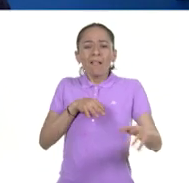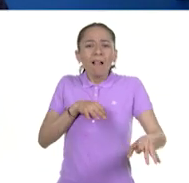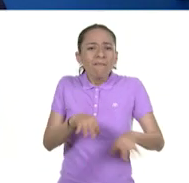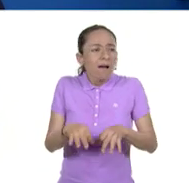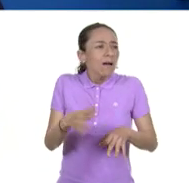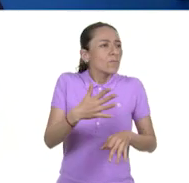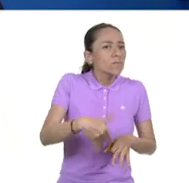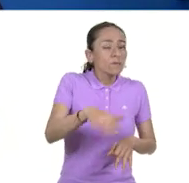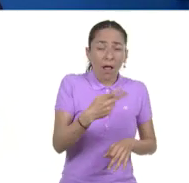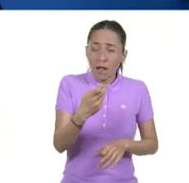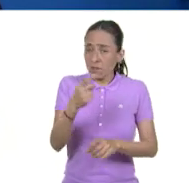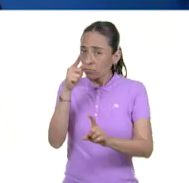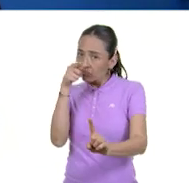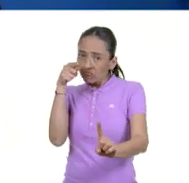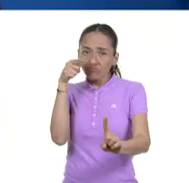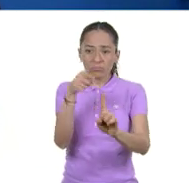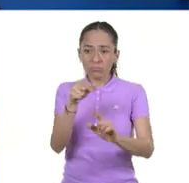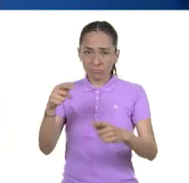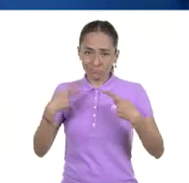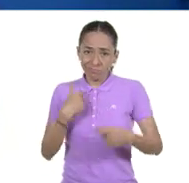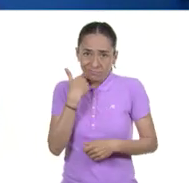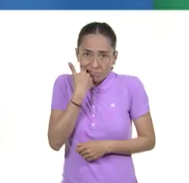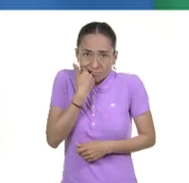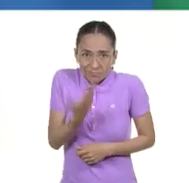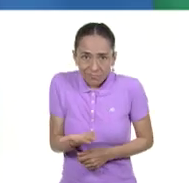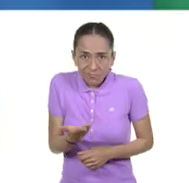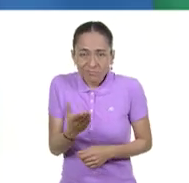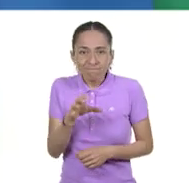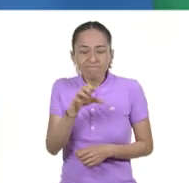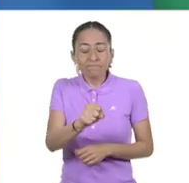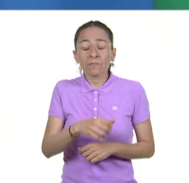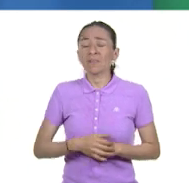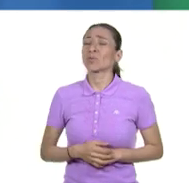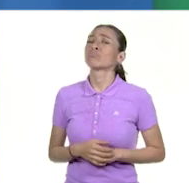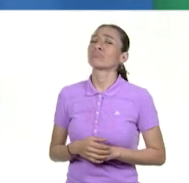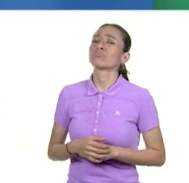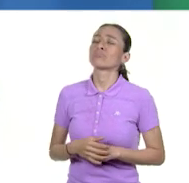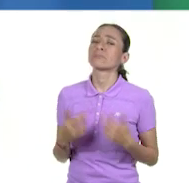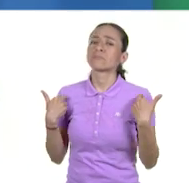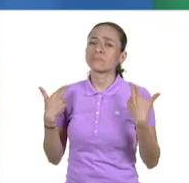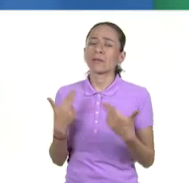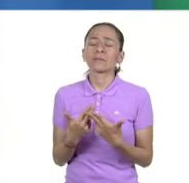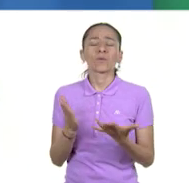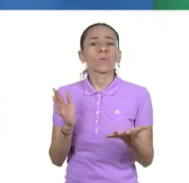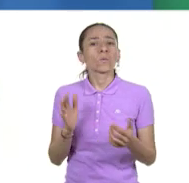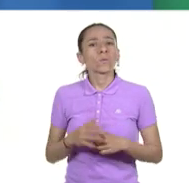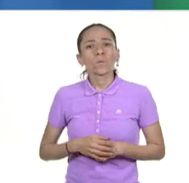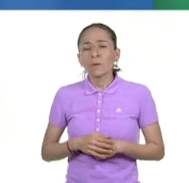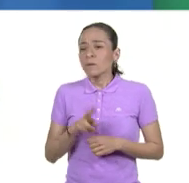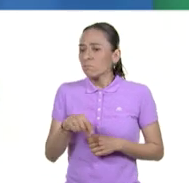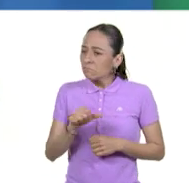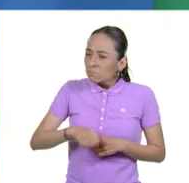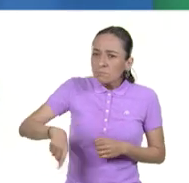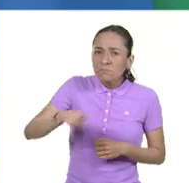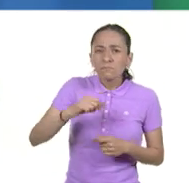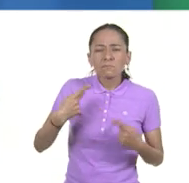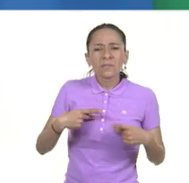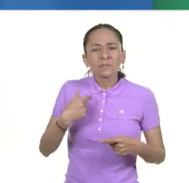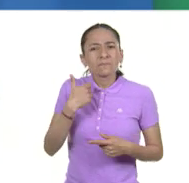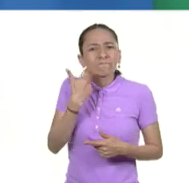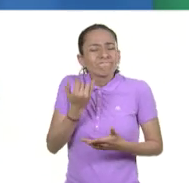principales objetivos de estos migrantes. Ay, maestro, qué duras pueden ser las razones de muchas personas para